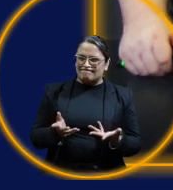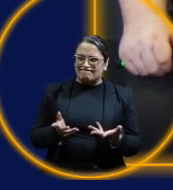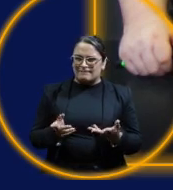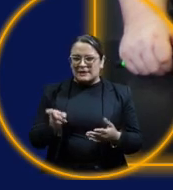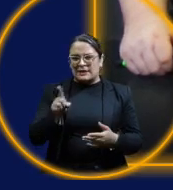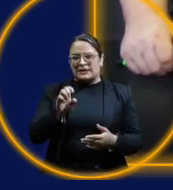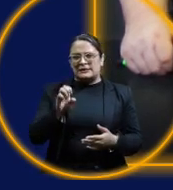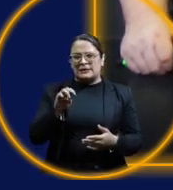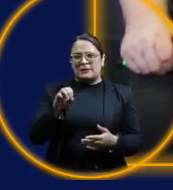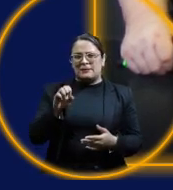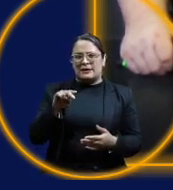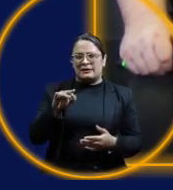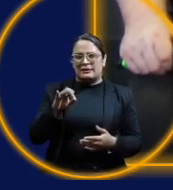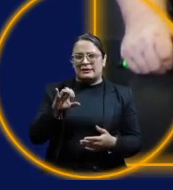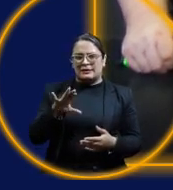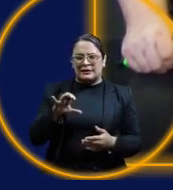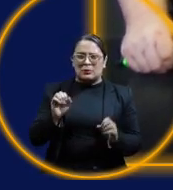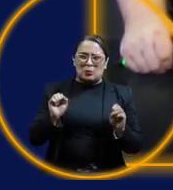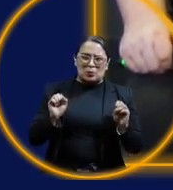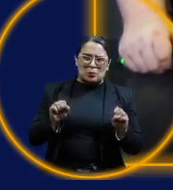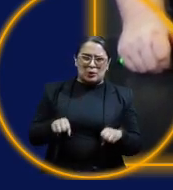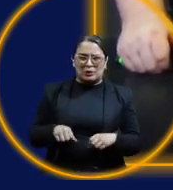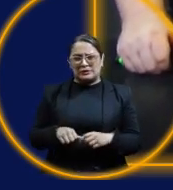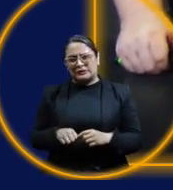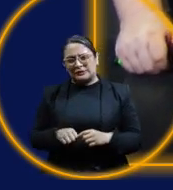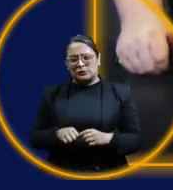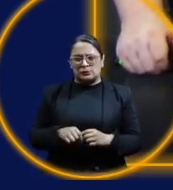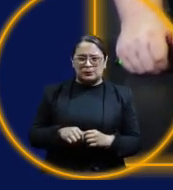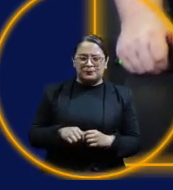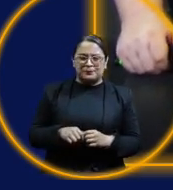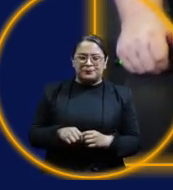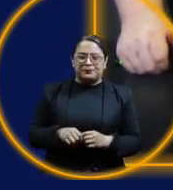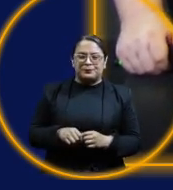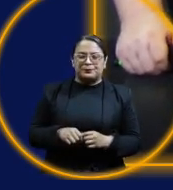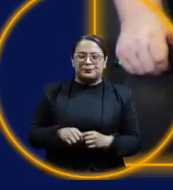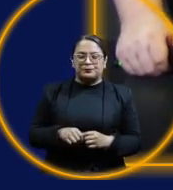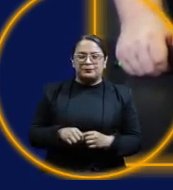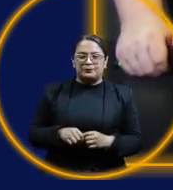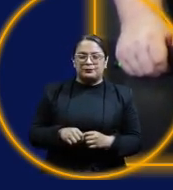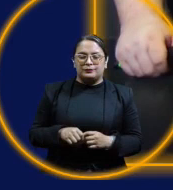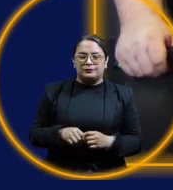donde uno dice déjeme ver si soy capaz pero